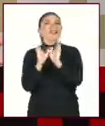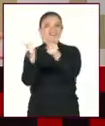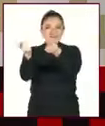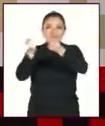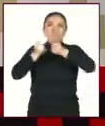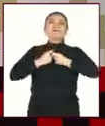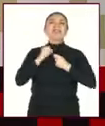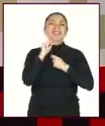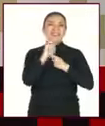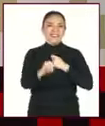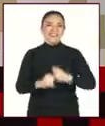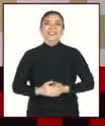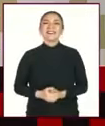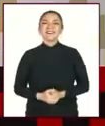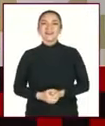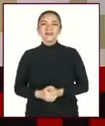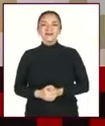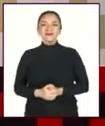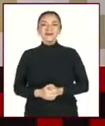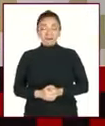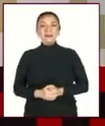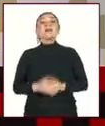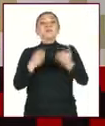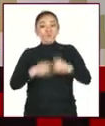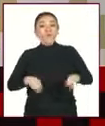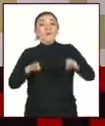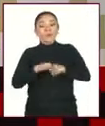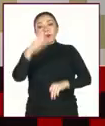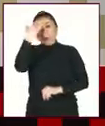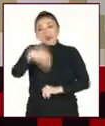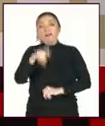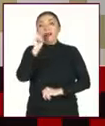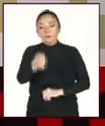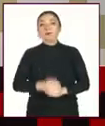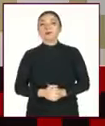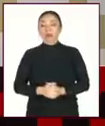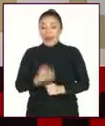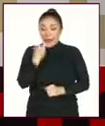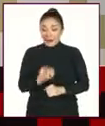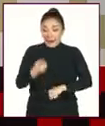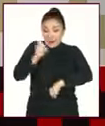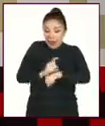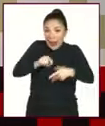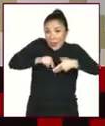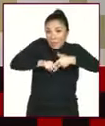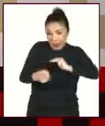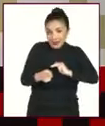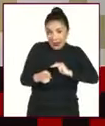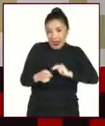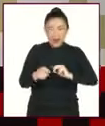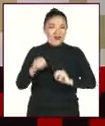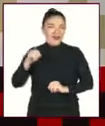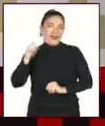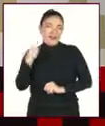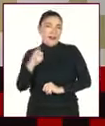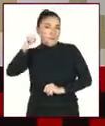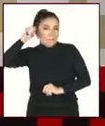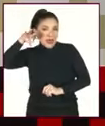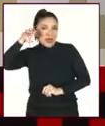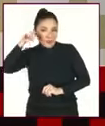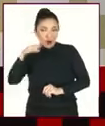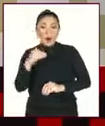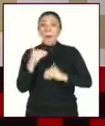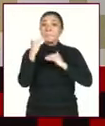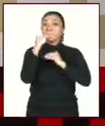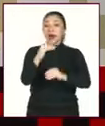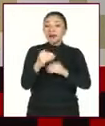descargarla inmediatamente. Es importante mencionarles que cuentan con 7 días naturales a partir de esta fecha de transmisión en